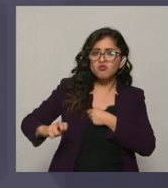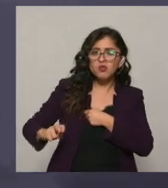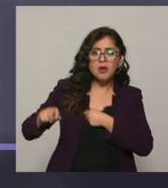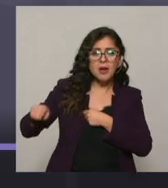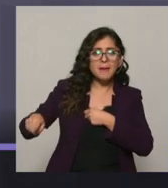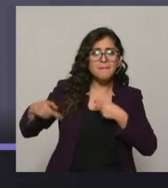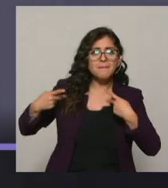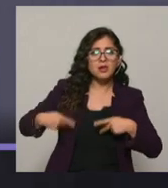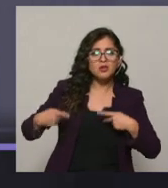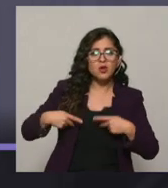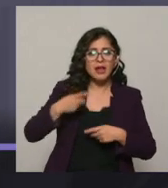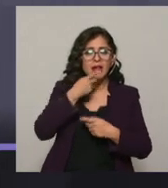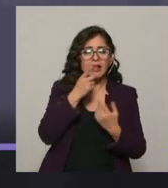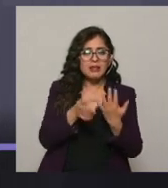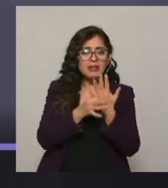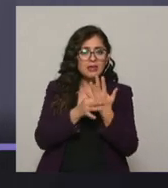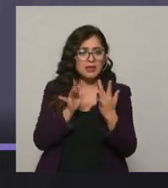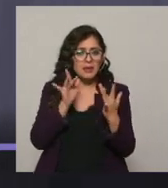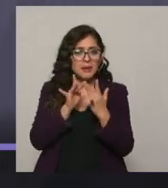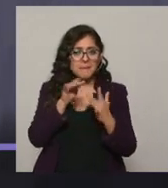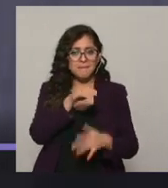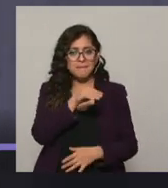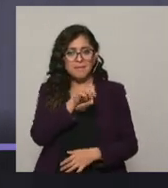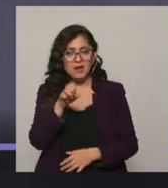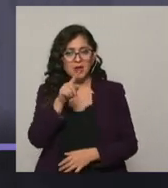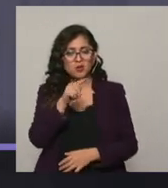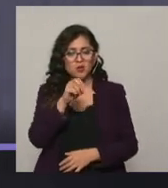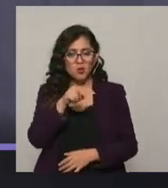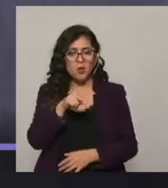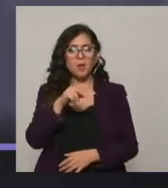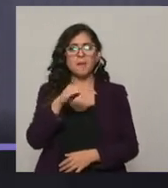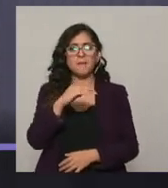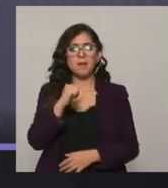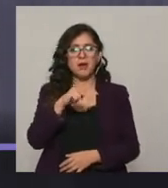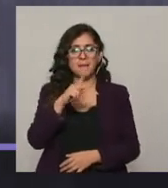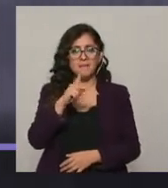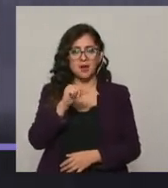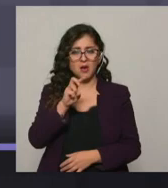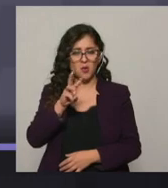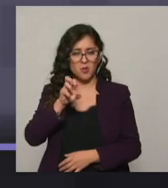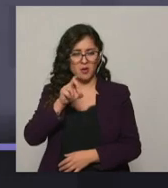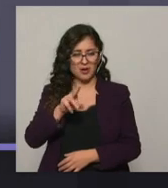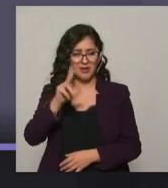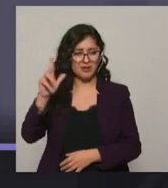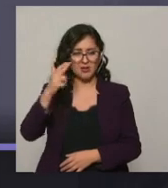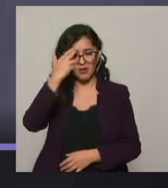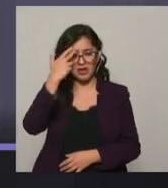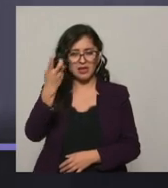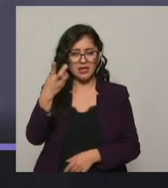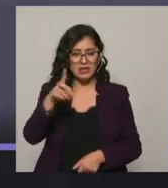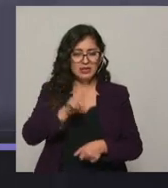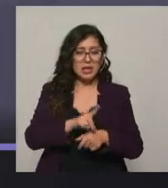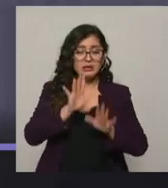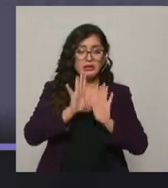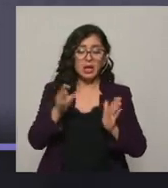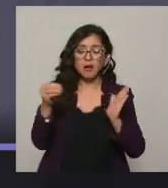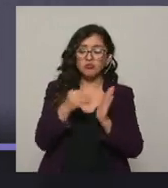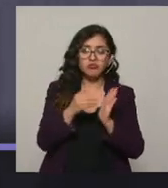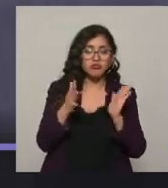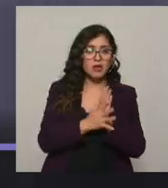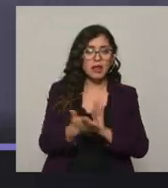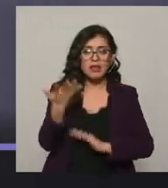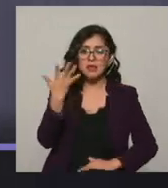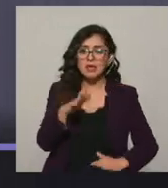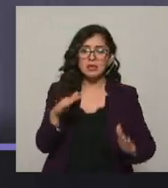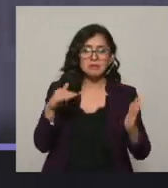que manejaba la cuenta del Me Too Manpower, que así se hacía llamar, no sé si se acuerdan que en 3 días ya tenía como 10,000 seguidores,